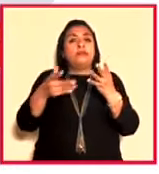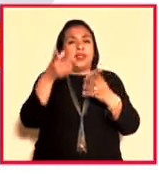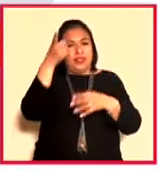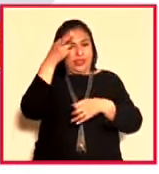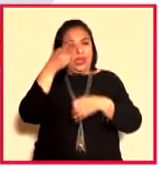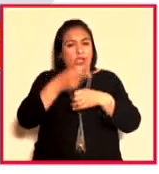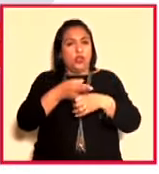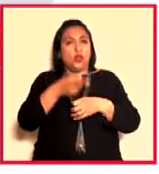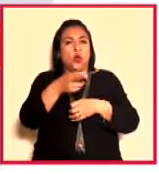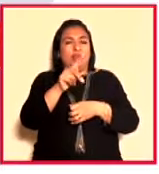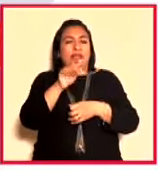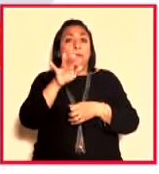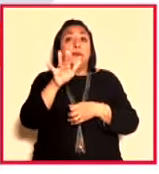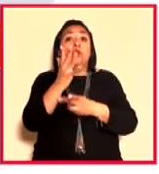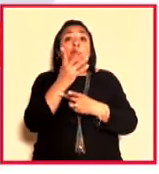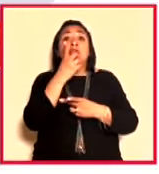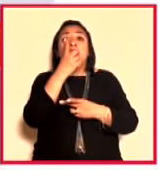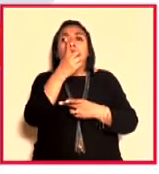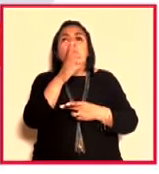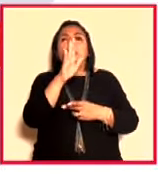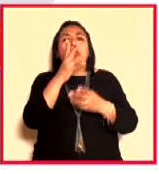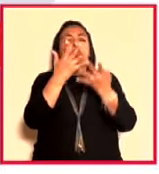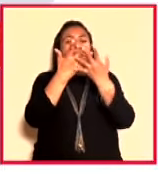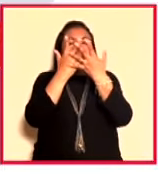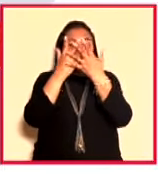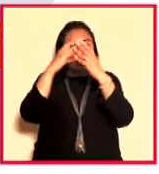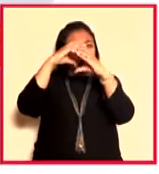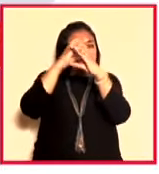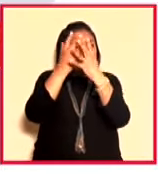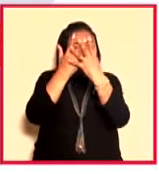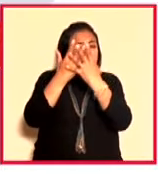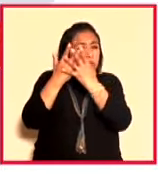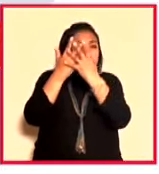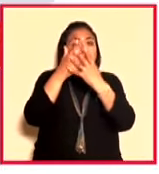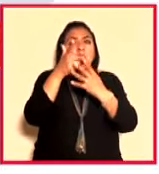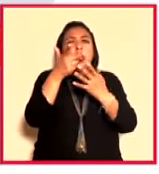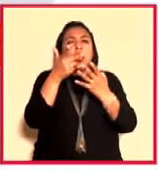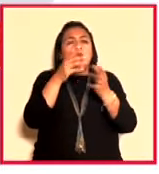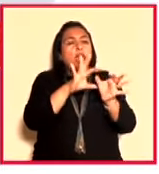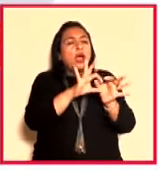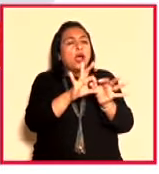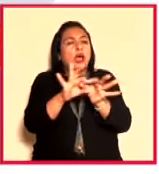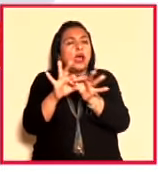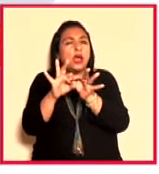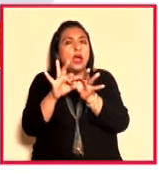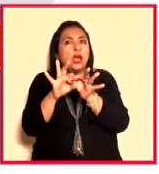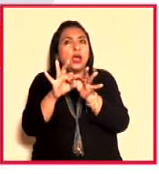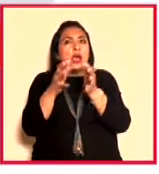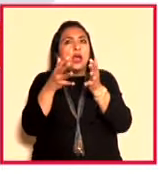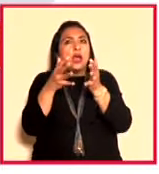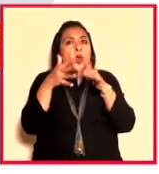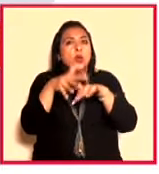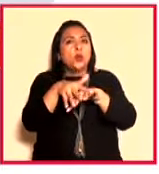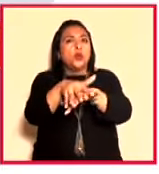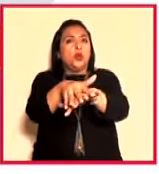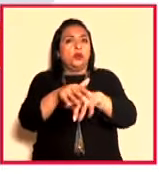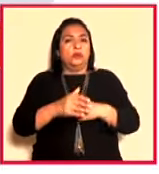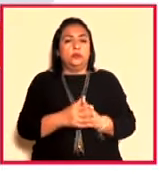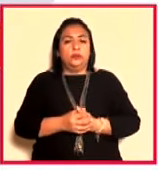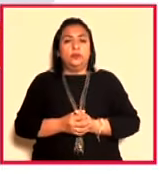de Tambuco como un caleidoscopio, como un lienzo sonoro que a momentos adquiere cierta uniformidad.